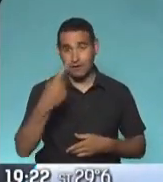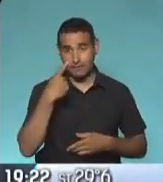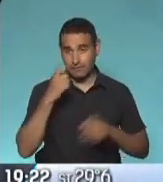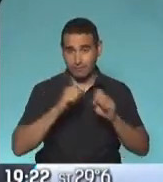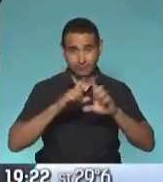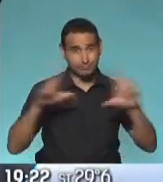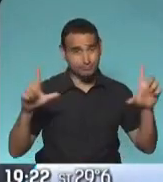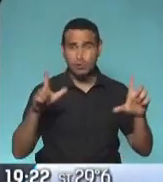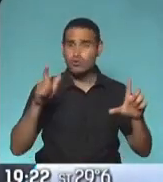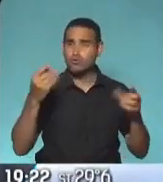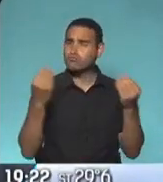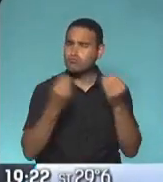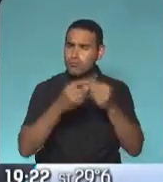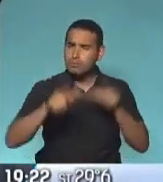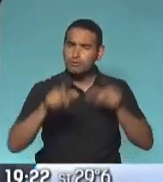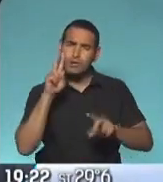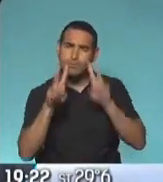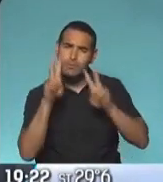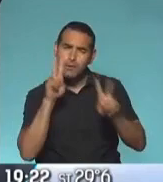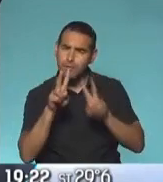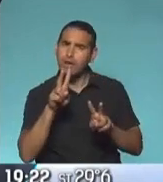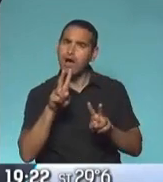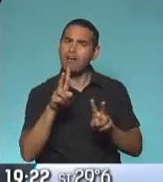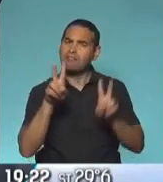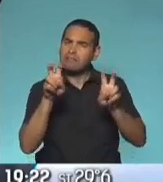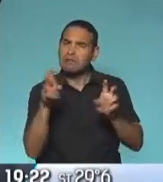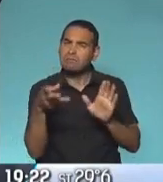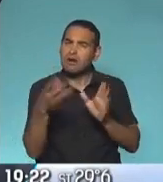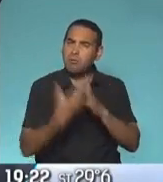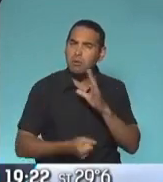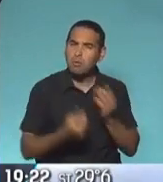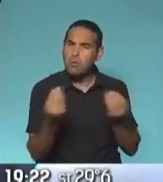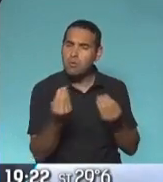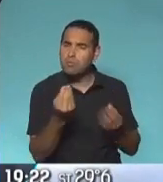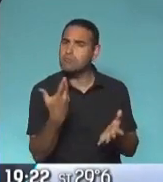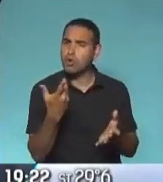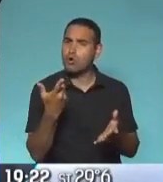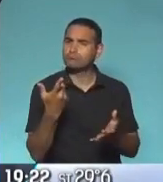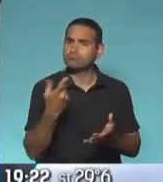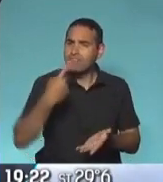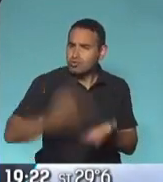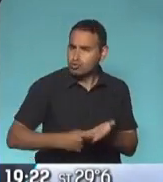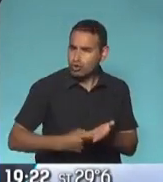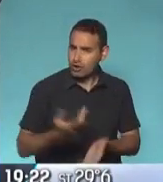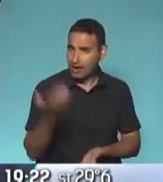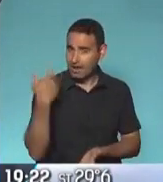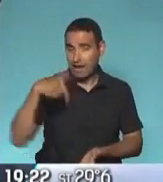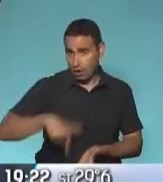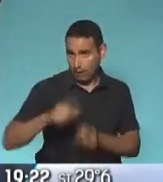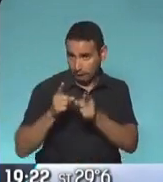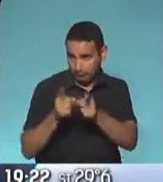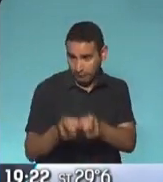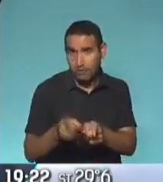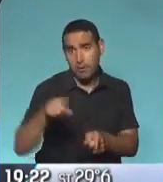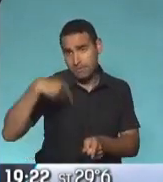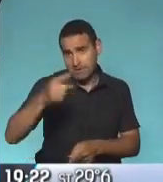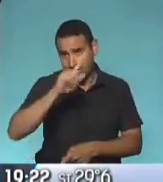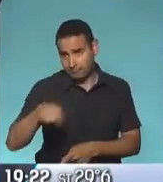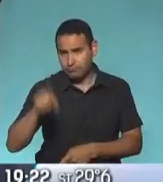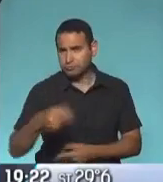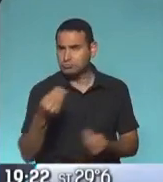país. Hay mucha gente que está escuchando mucho sobre el tema, pero no tiene claro cómo fue la resolución que por ahora está en vigencia y que sería derogada